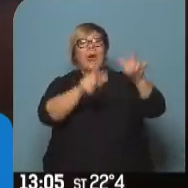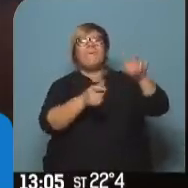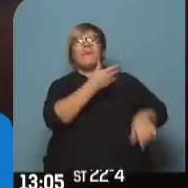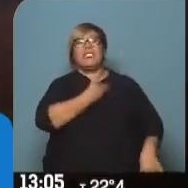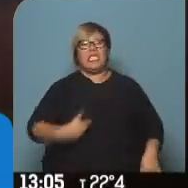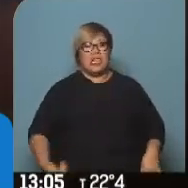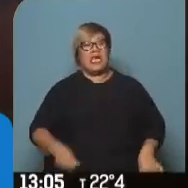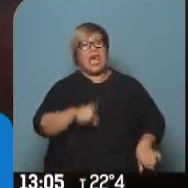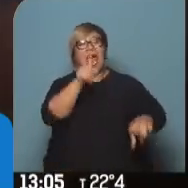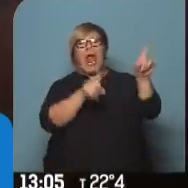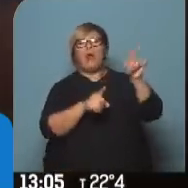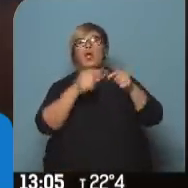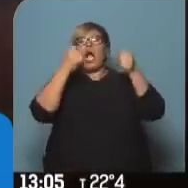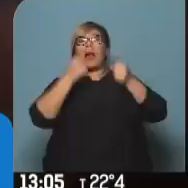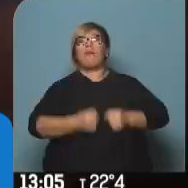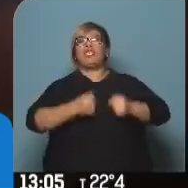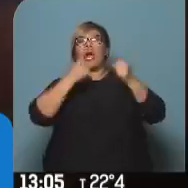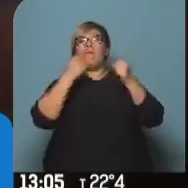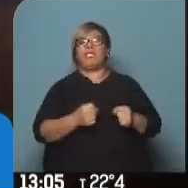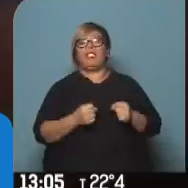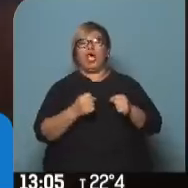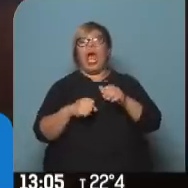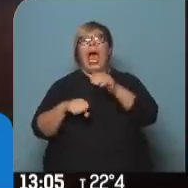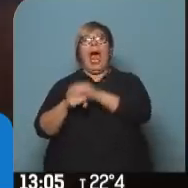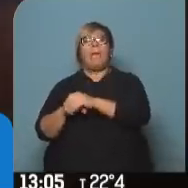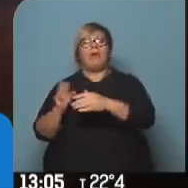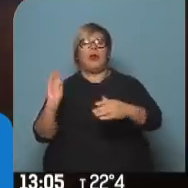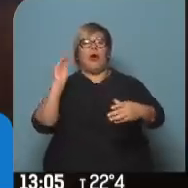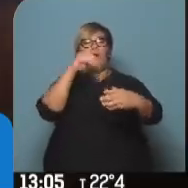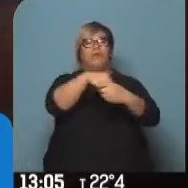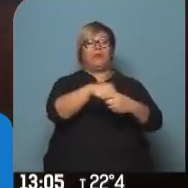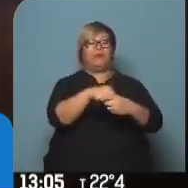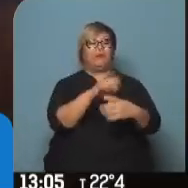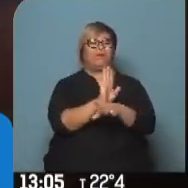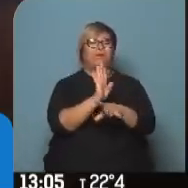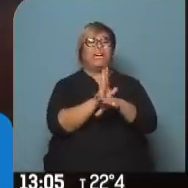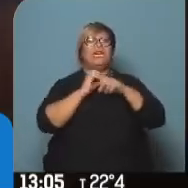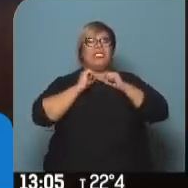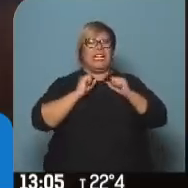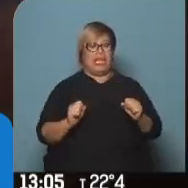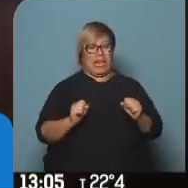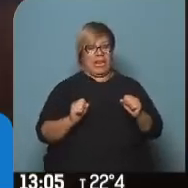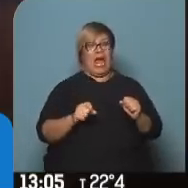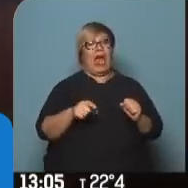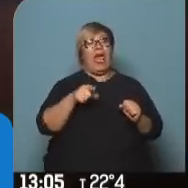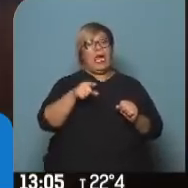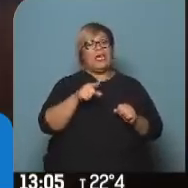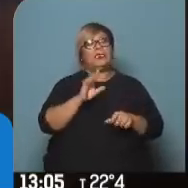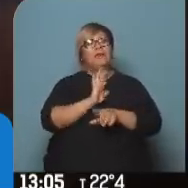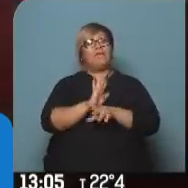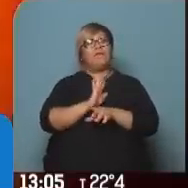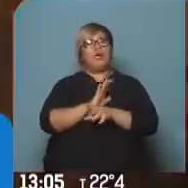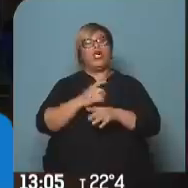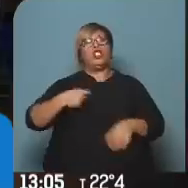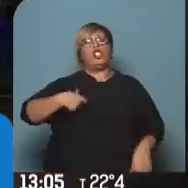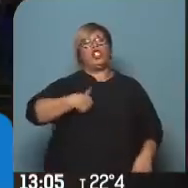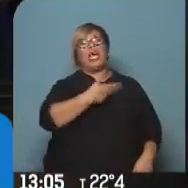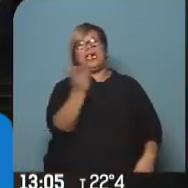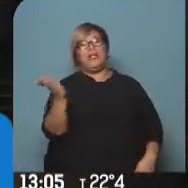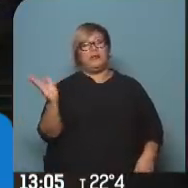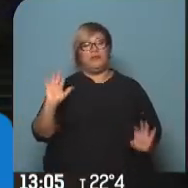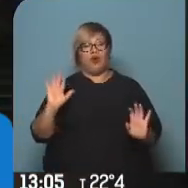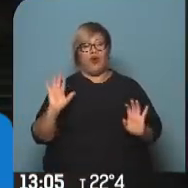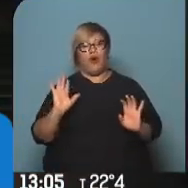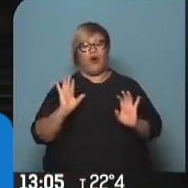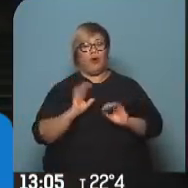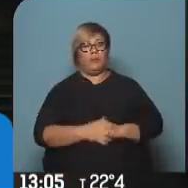se encapricharon por nombrar a sus amigos a esa secretaría, nuevamente replicando los peores vicios del socialismo del siglo XXI. El